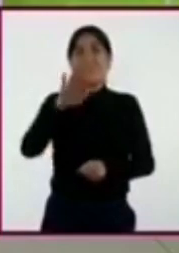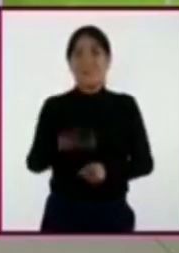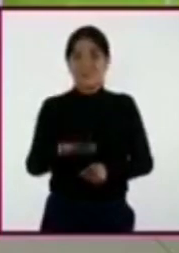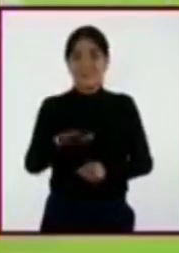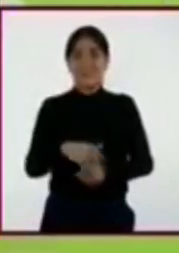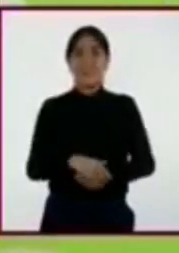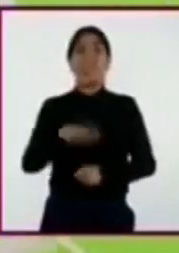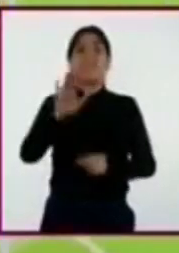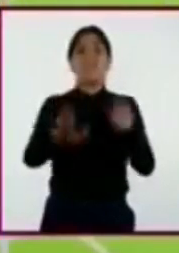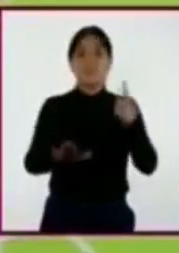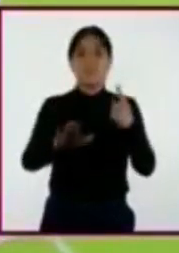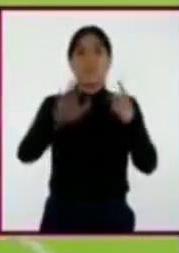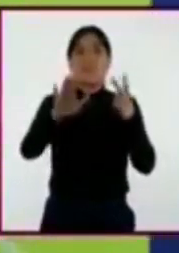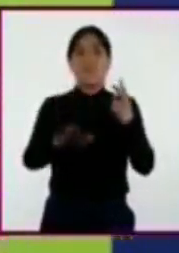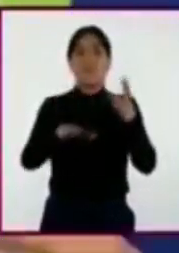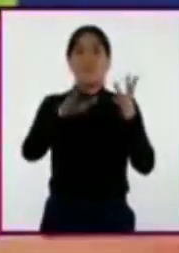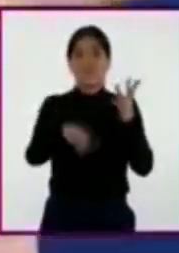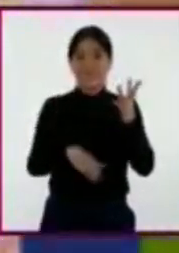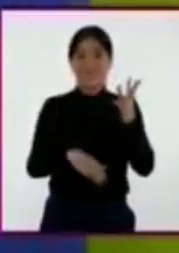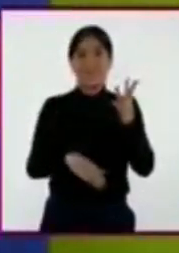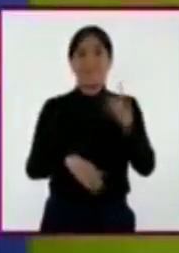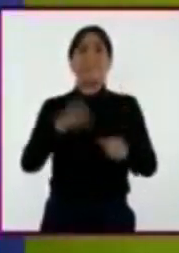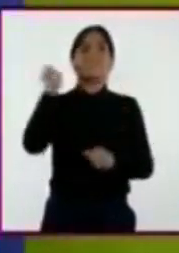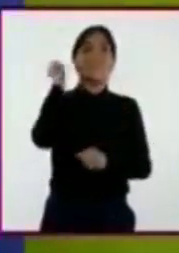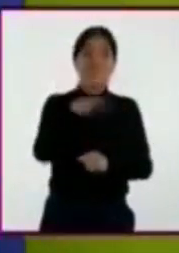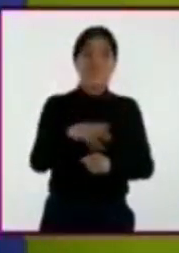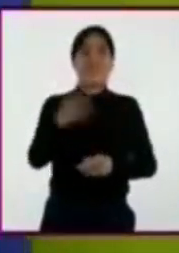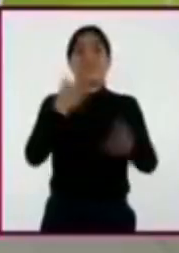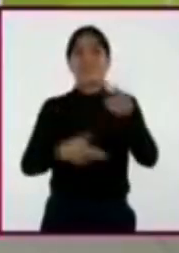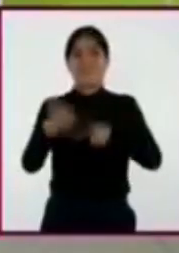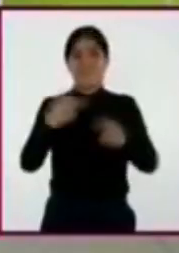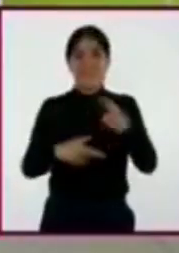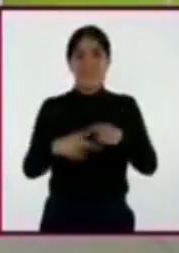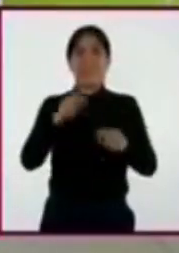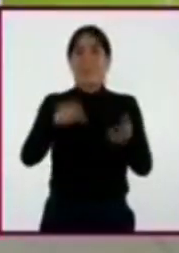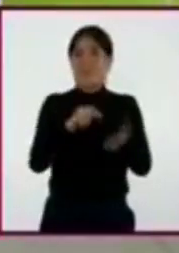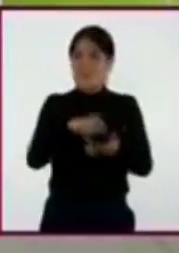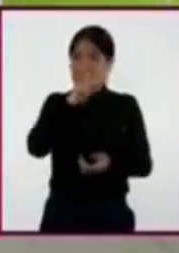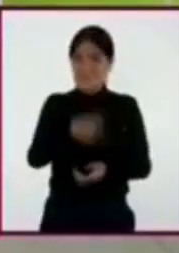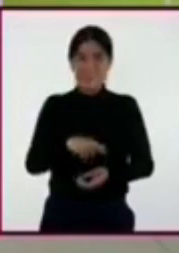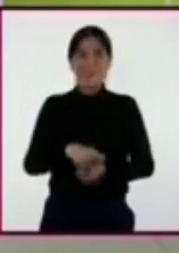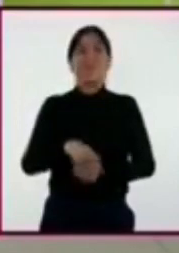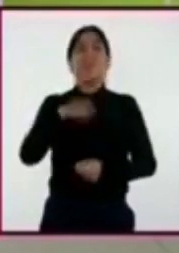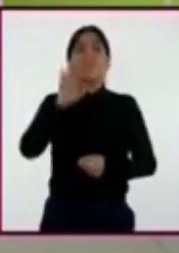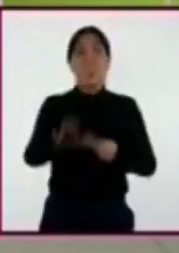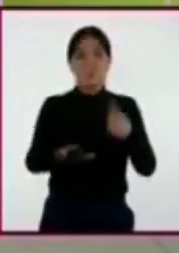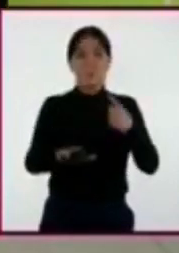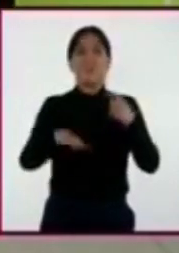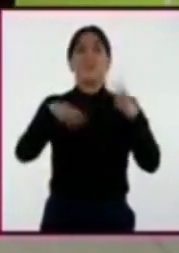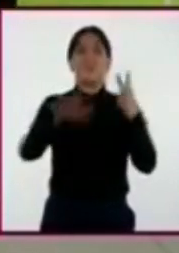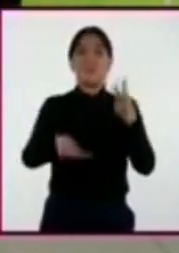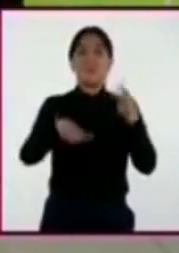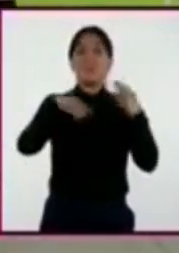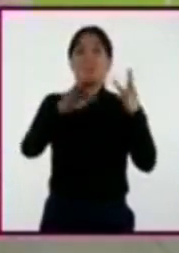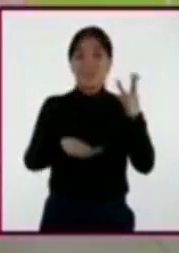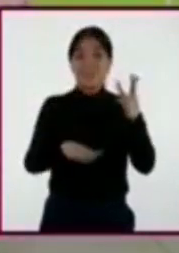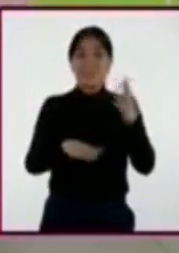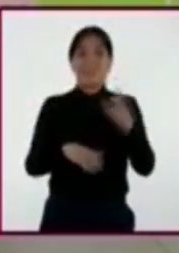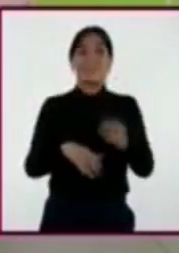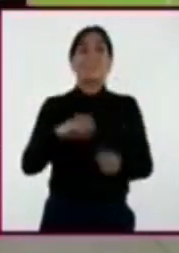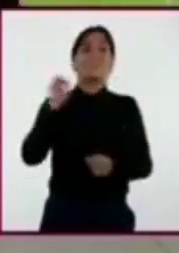y 1, 2, 3, lanzo. Regresamos a nuestro lugar nuevamente y